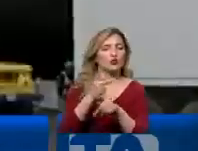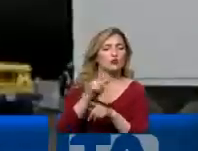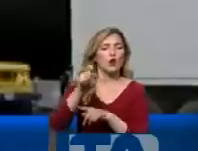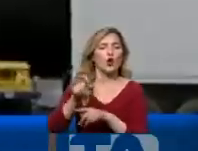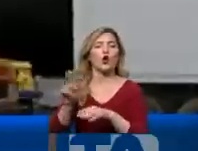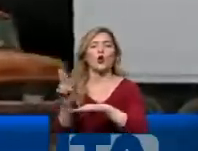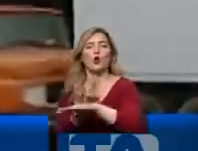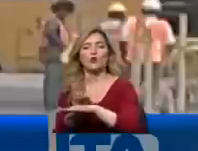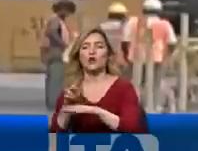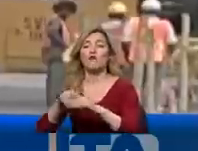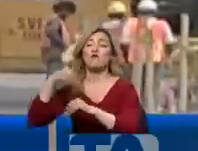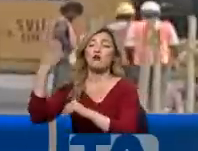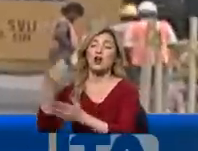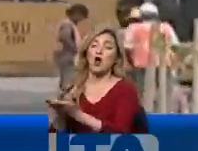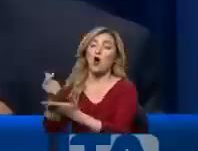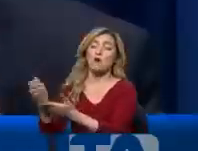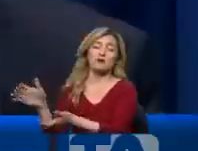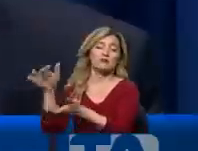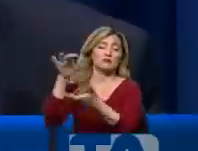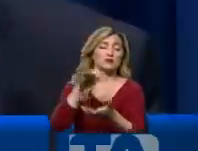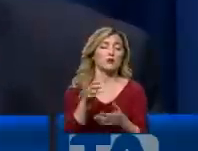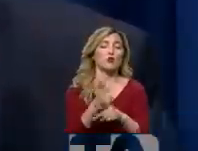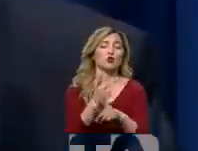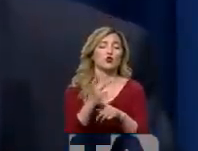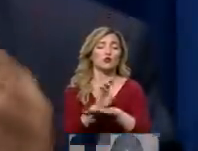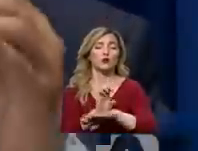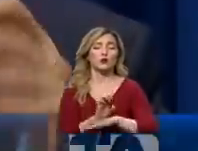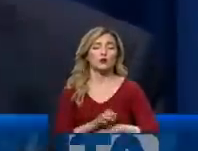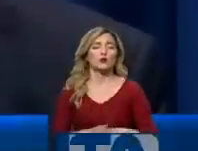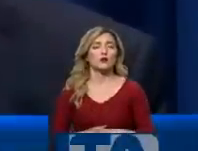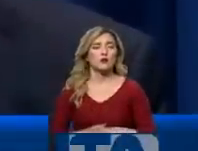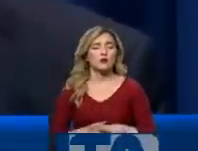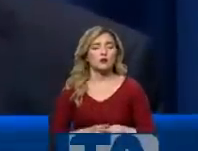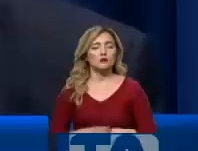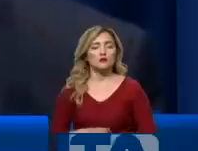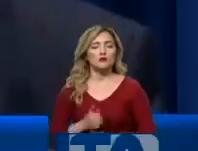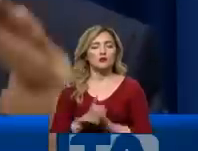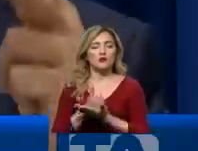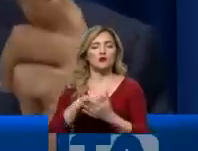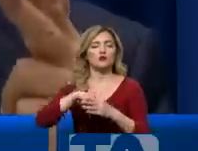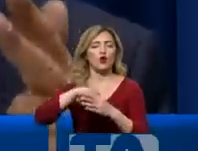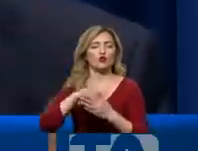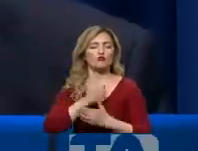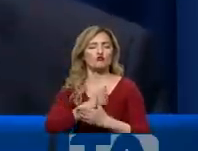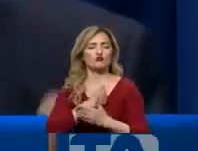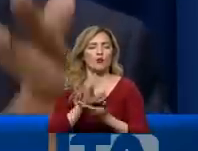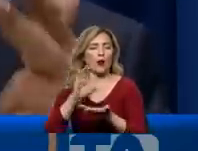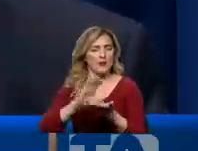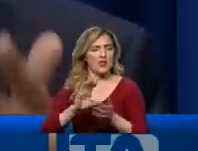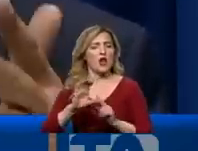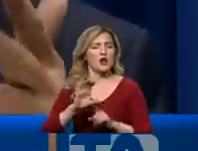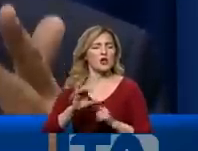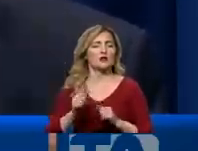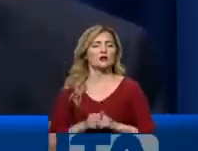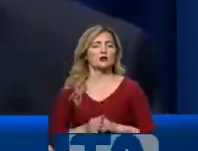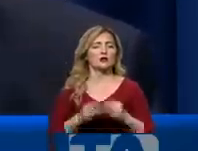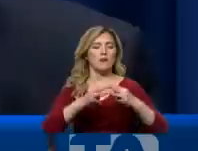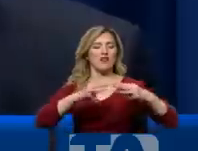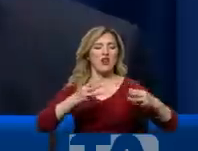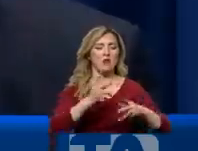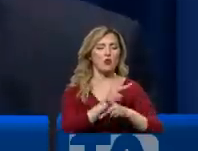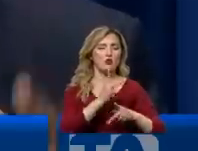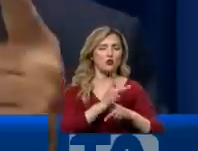deben importar para producir en el Ecuador. Va a beneficiar a bienes de capital, a materias primas y bienes de